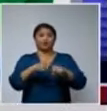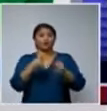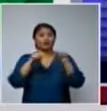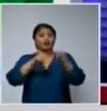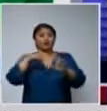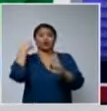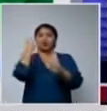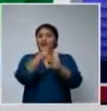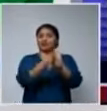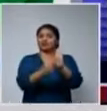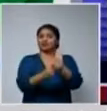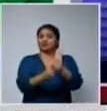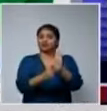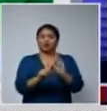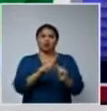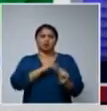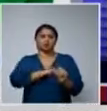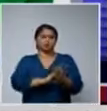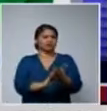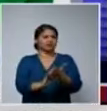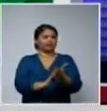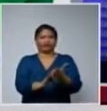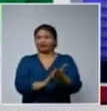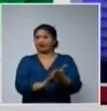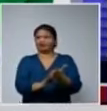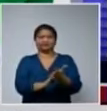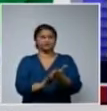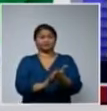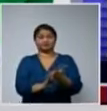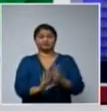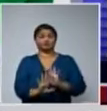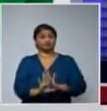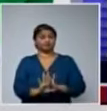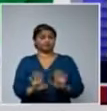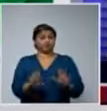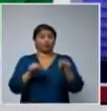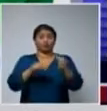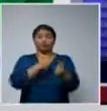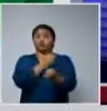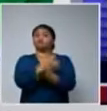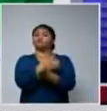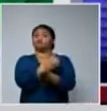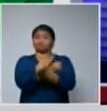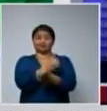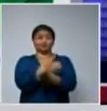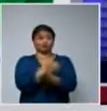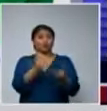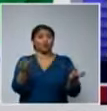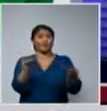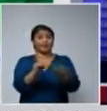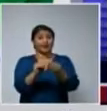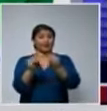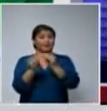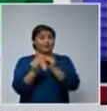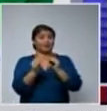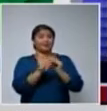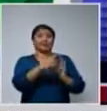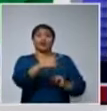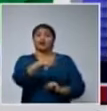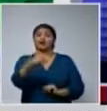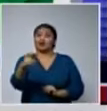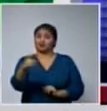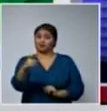50% diariamente, pues hace muy riesgoso cuando se relajan las medidas de